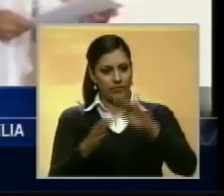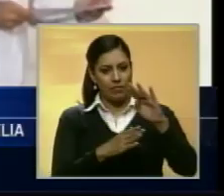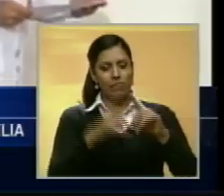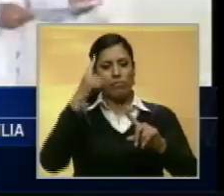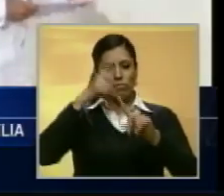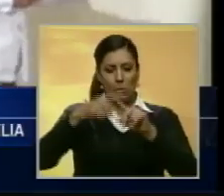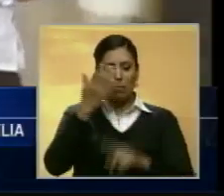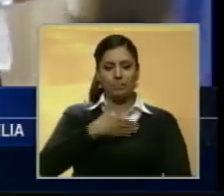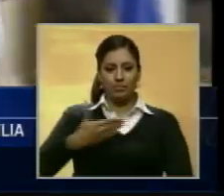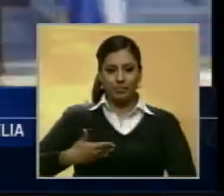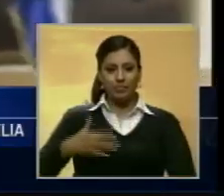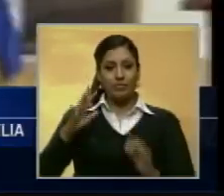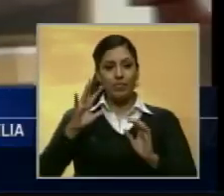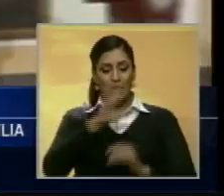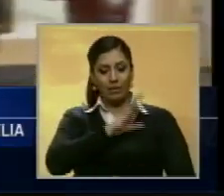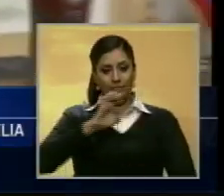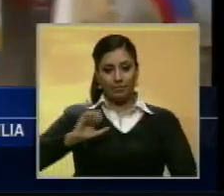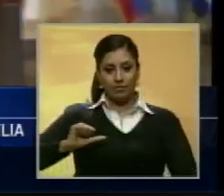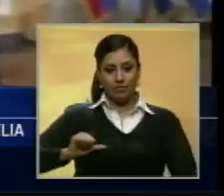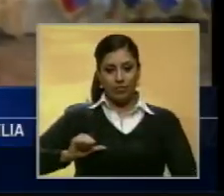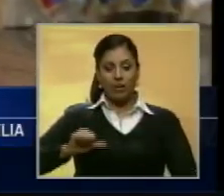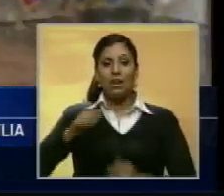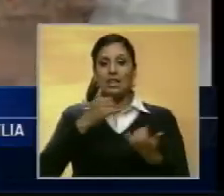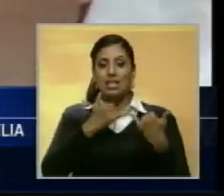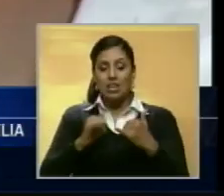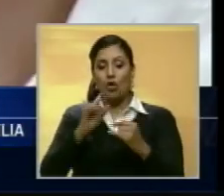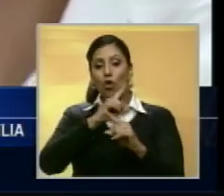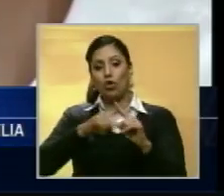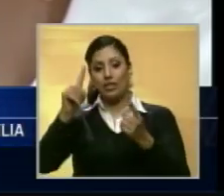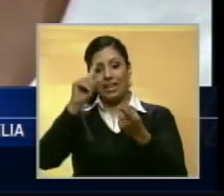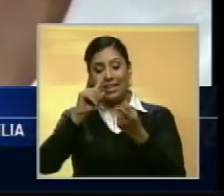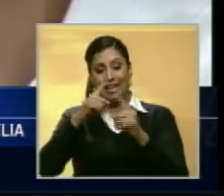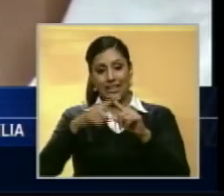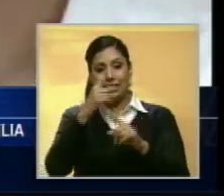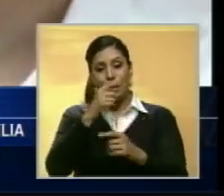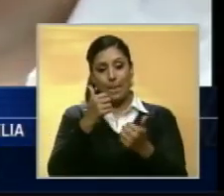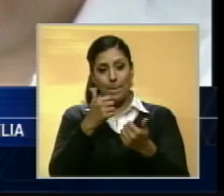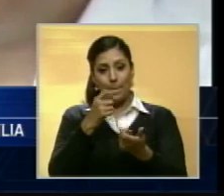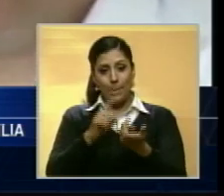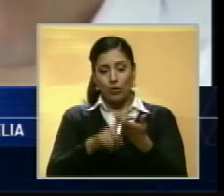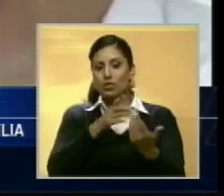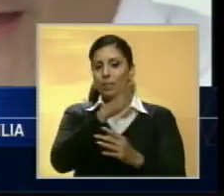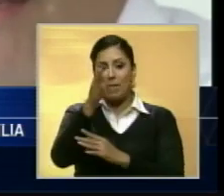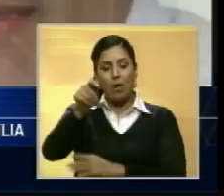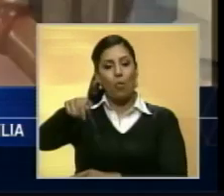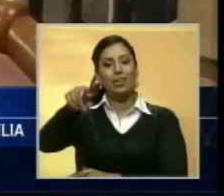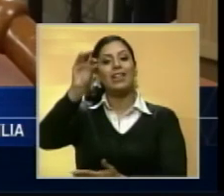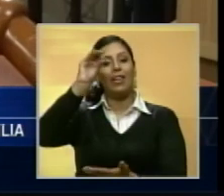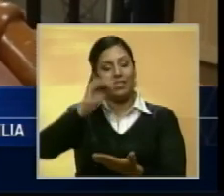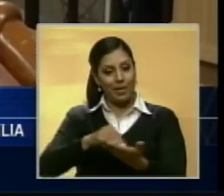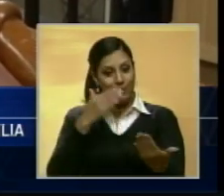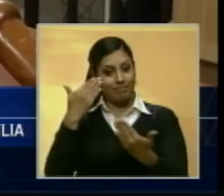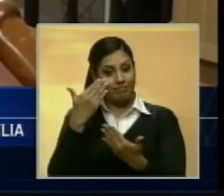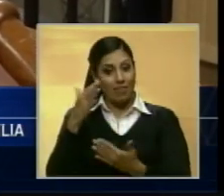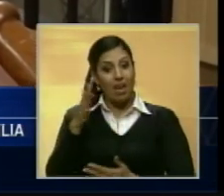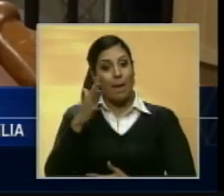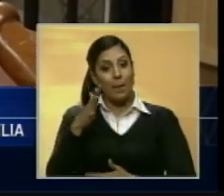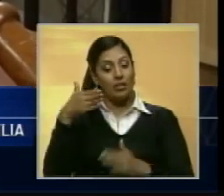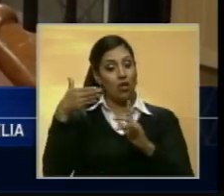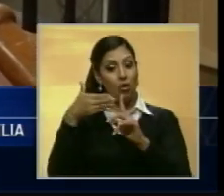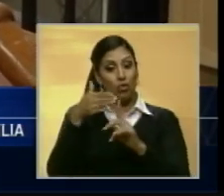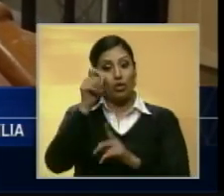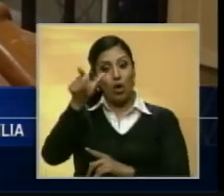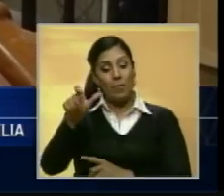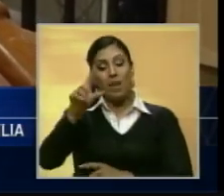El expresidente de El Salvador, Mauricio Funes, su hijo y su exesposa serán citados para comparecer en la audiencia probatoria en su